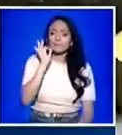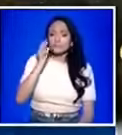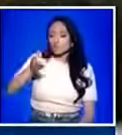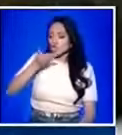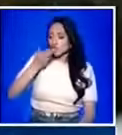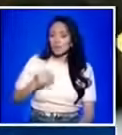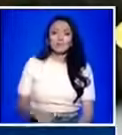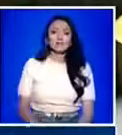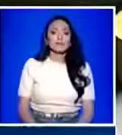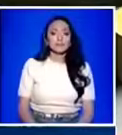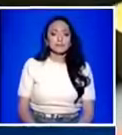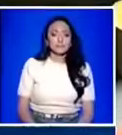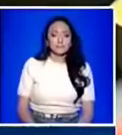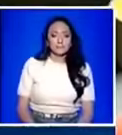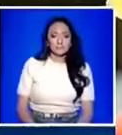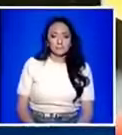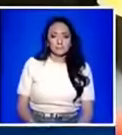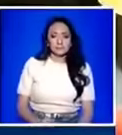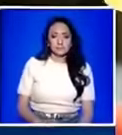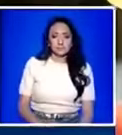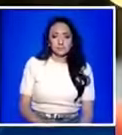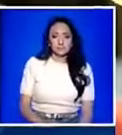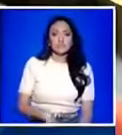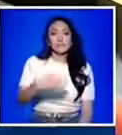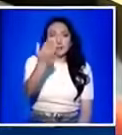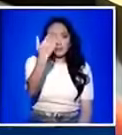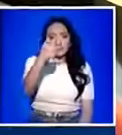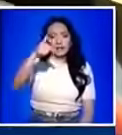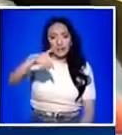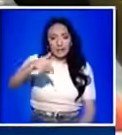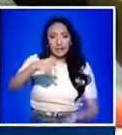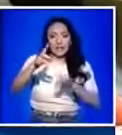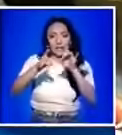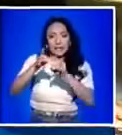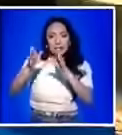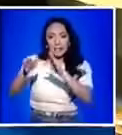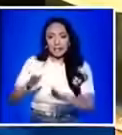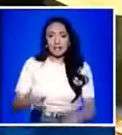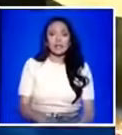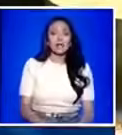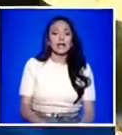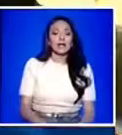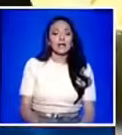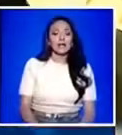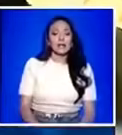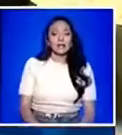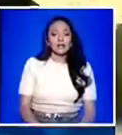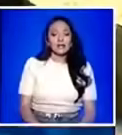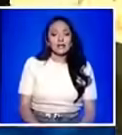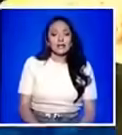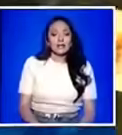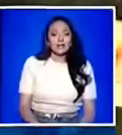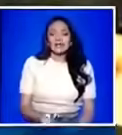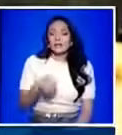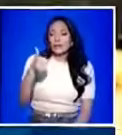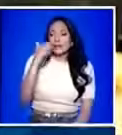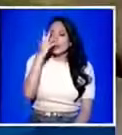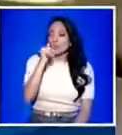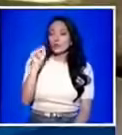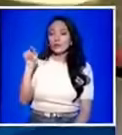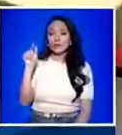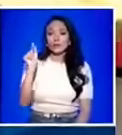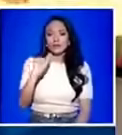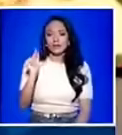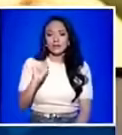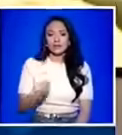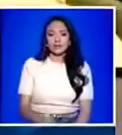Mi querida Angeliquita. Vengan acá que se les dará con yapa. Yapita, yapita, bueno, bonito y barato. Angeliquita, vengan, no